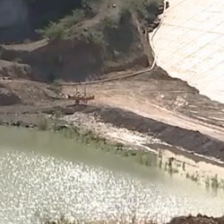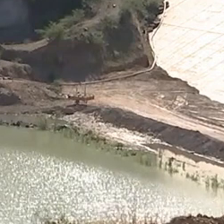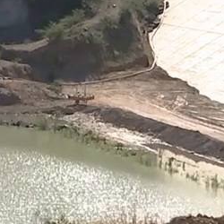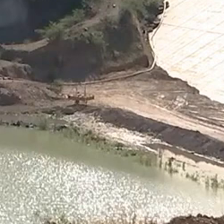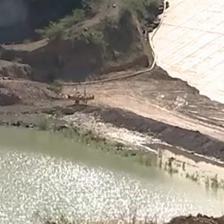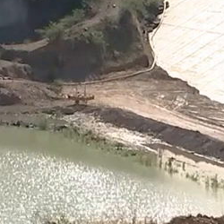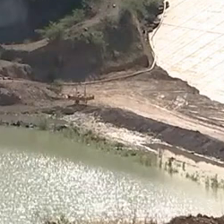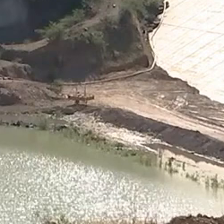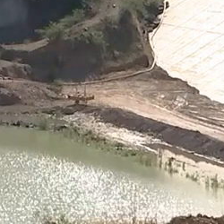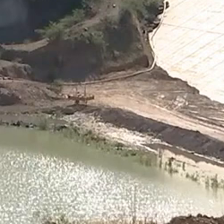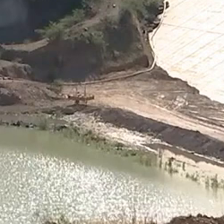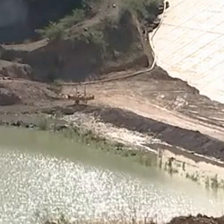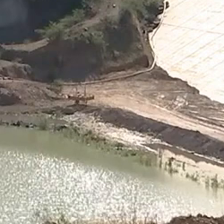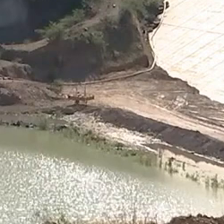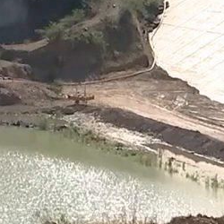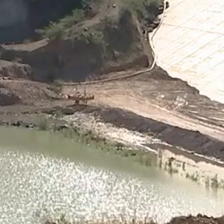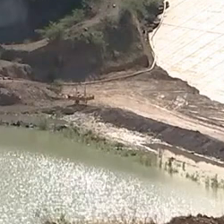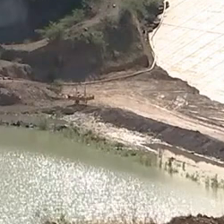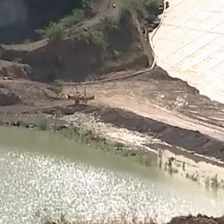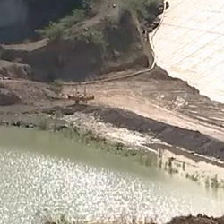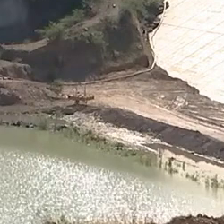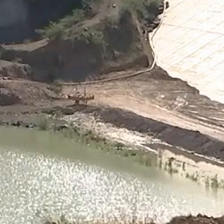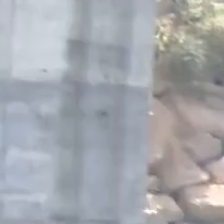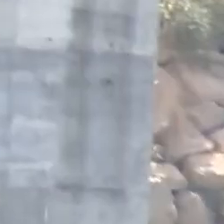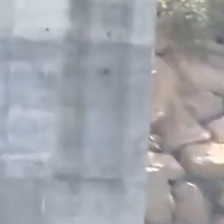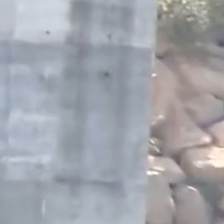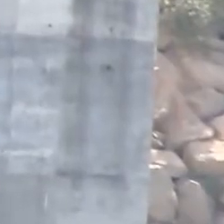Listo, señor presidente.